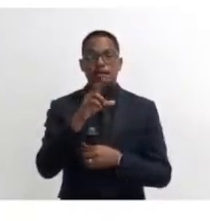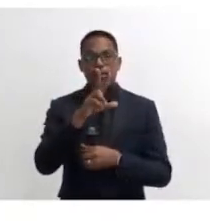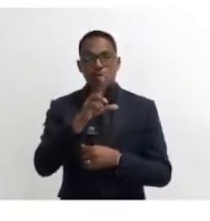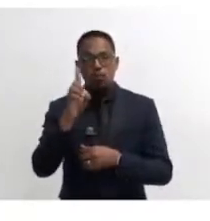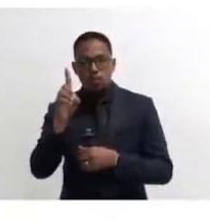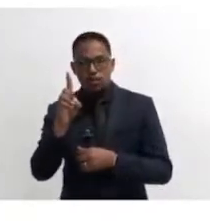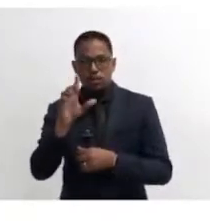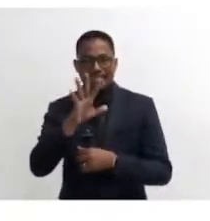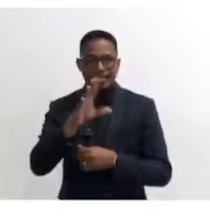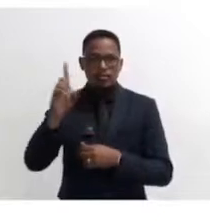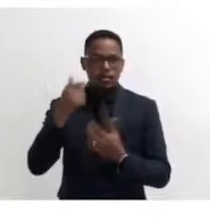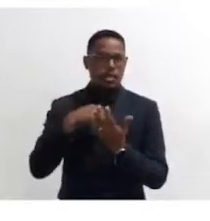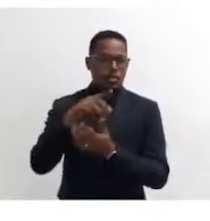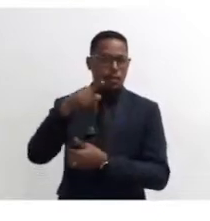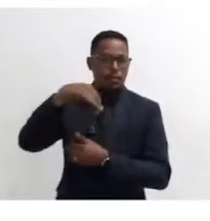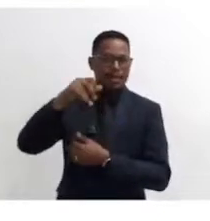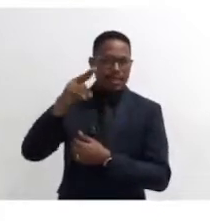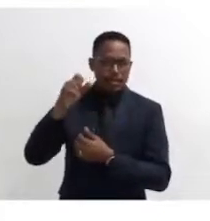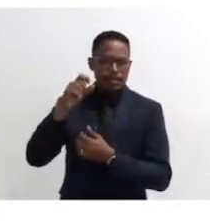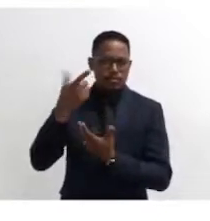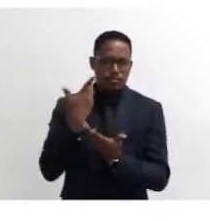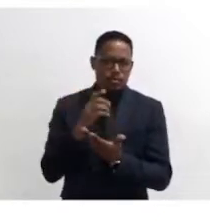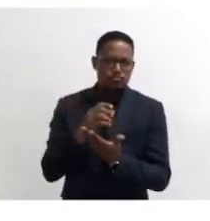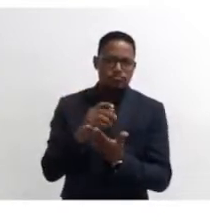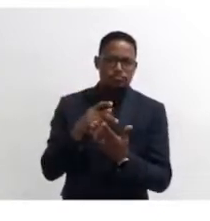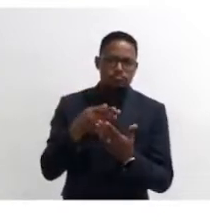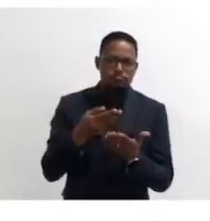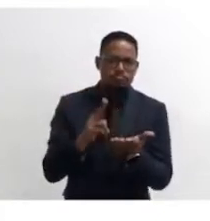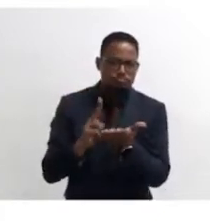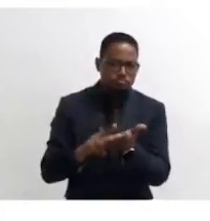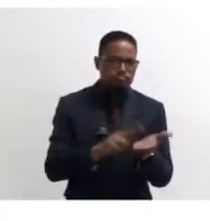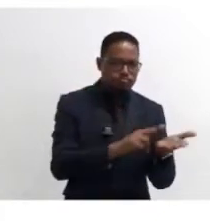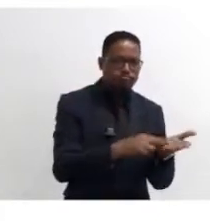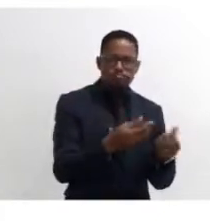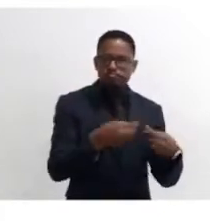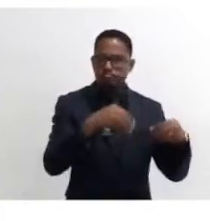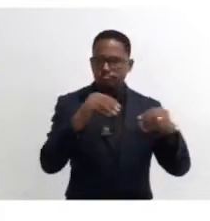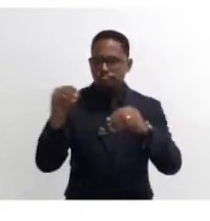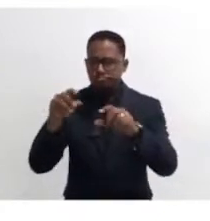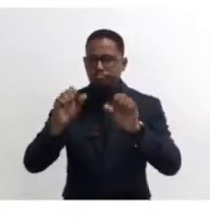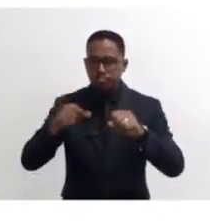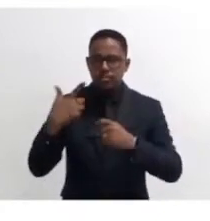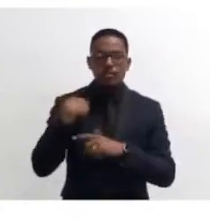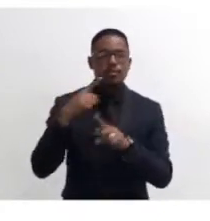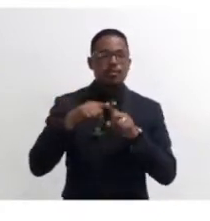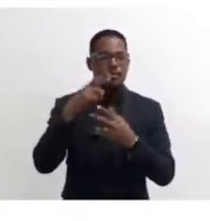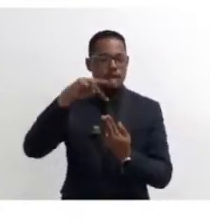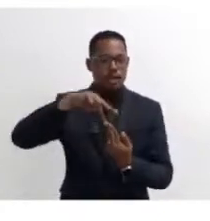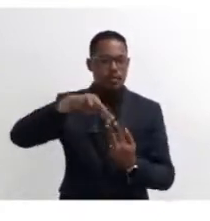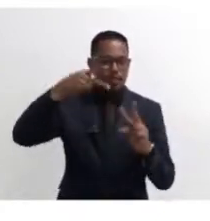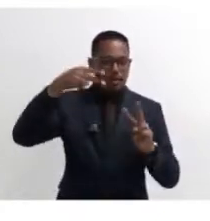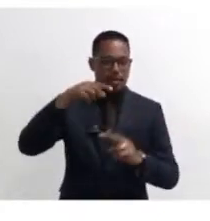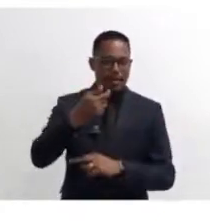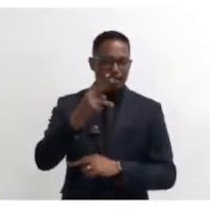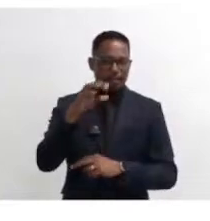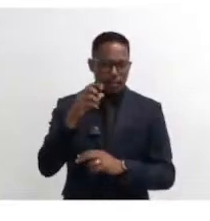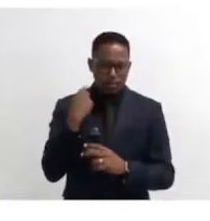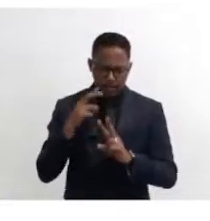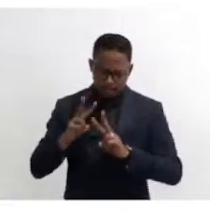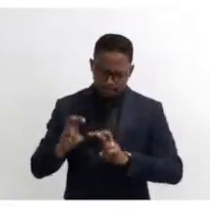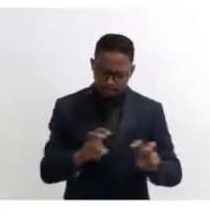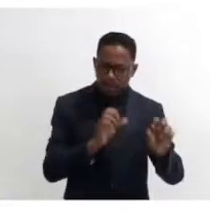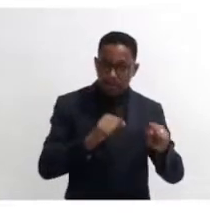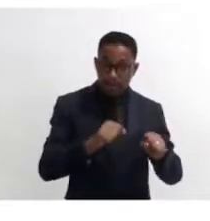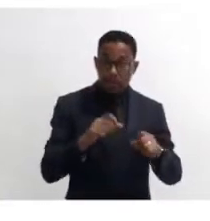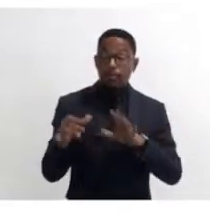electrónica, ensamblaje y sensores basados en grafeno para secuenciación de ADN, aplicaciones en proceso